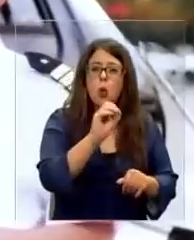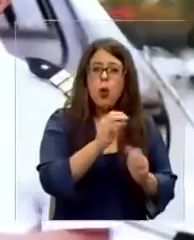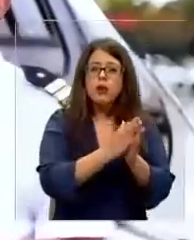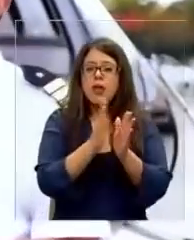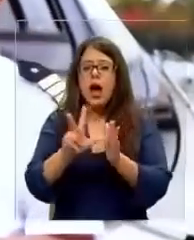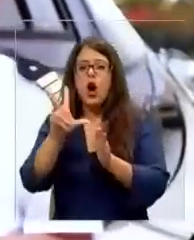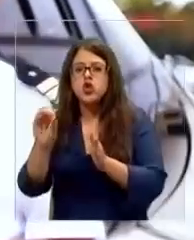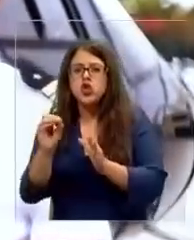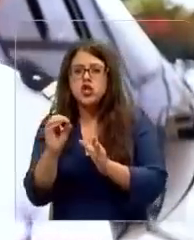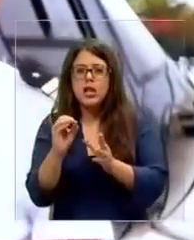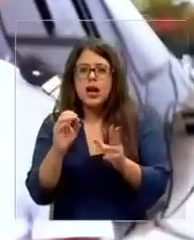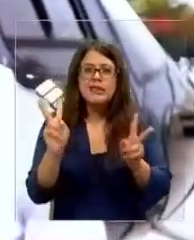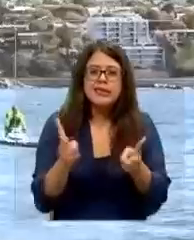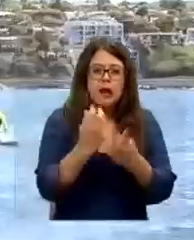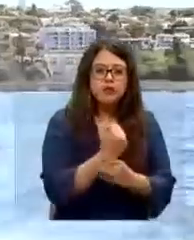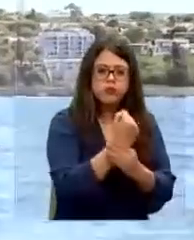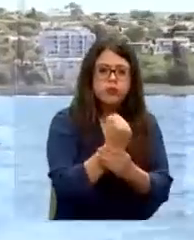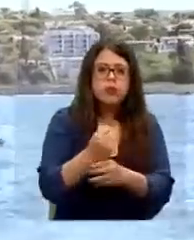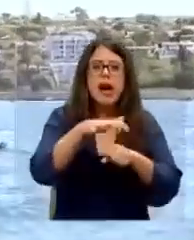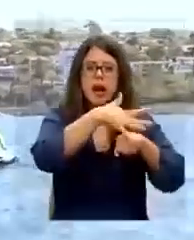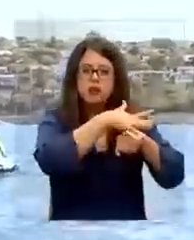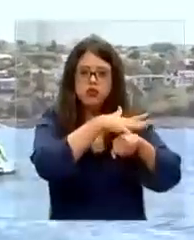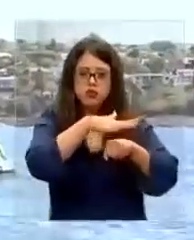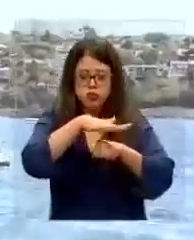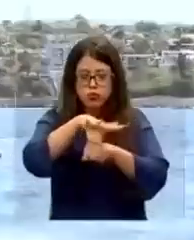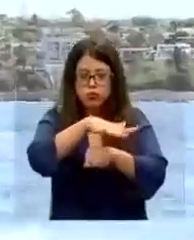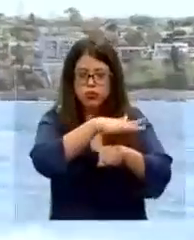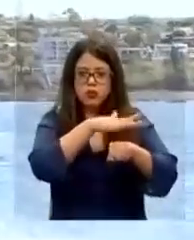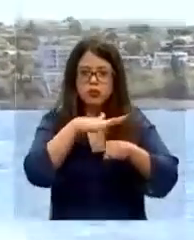80 rescates en promedio con los helicópteros.